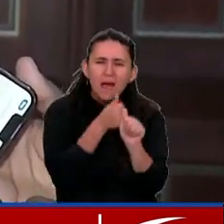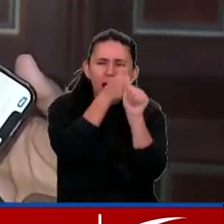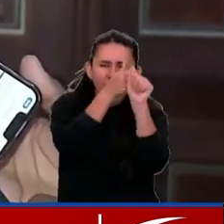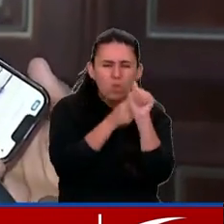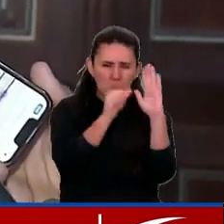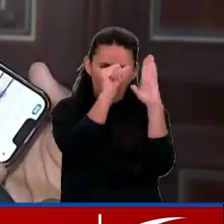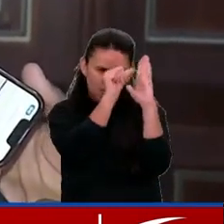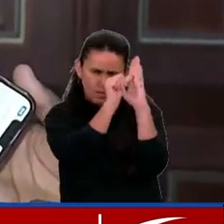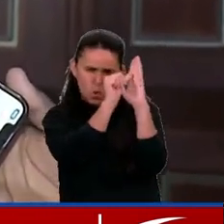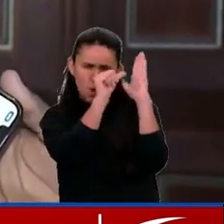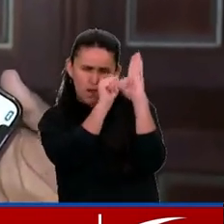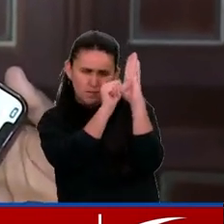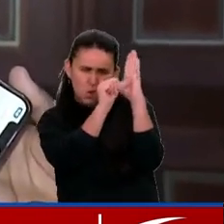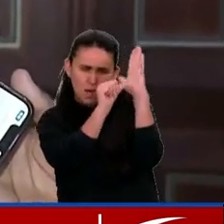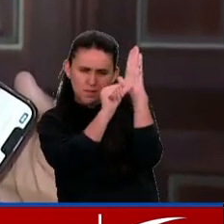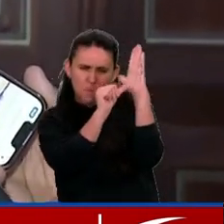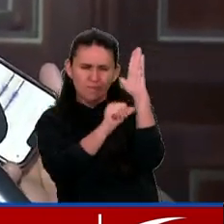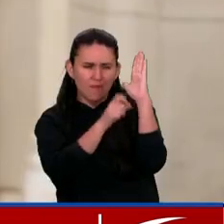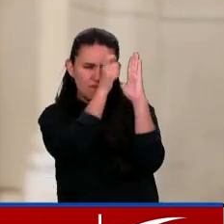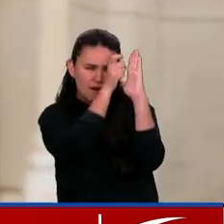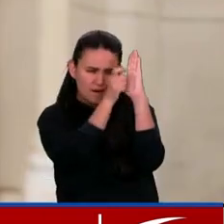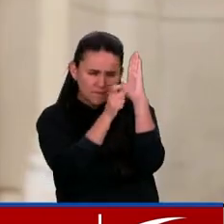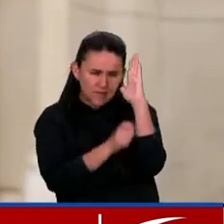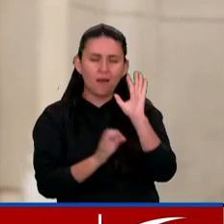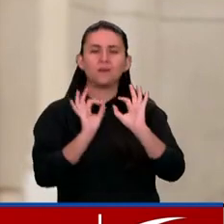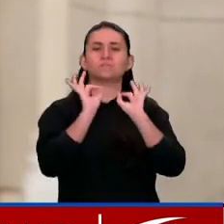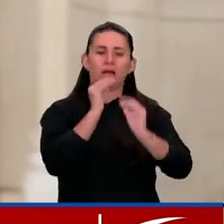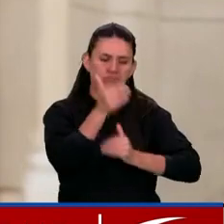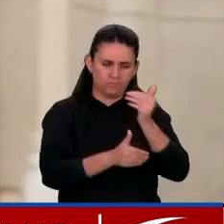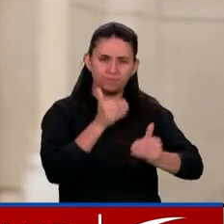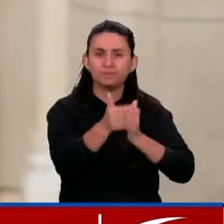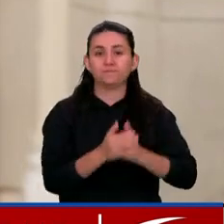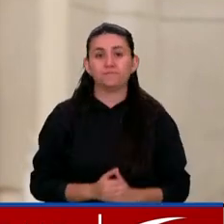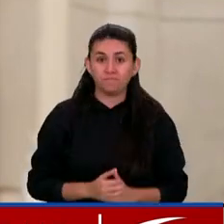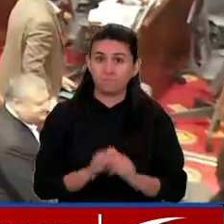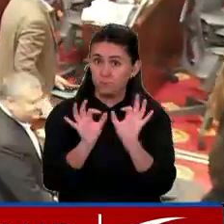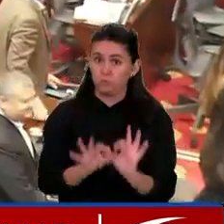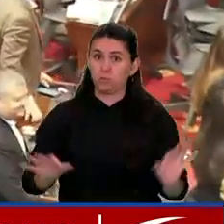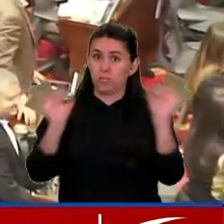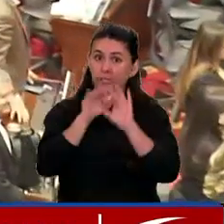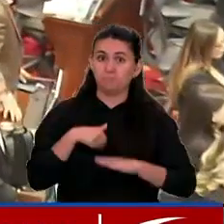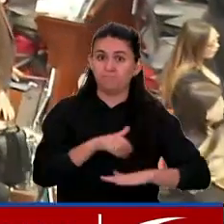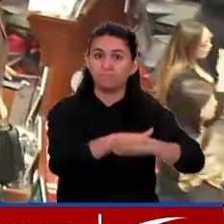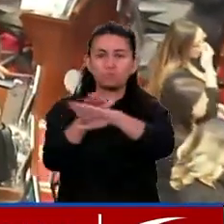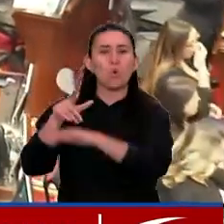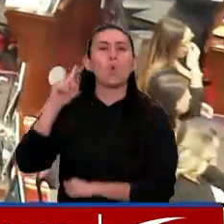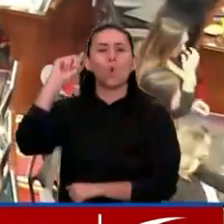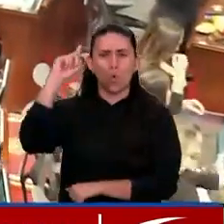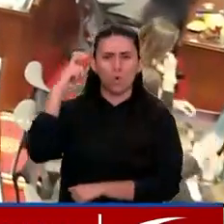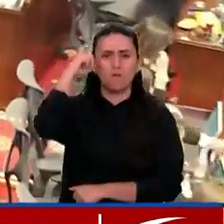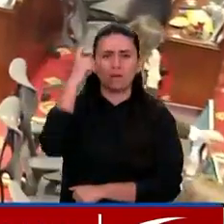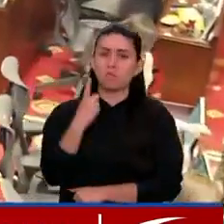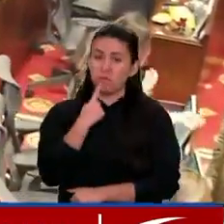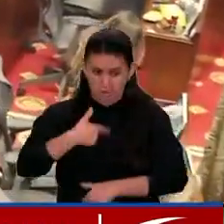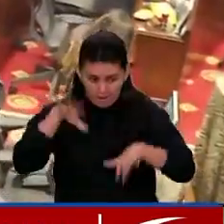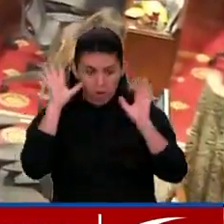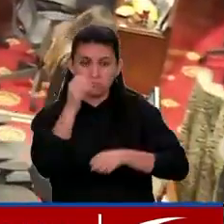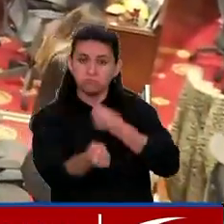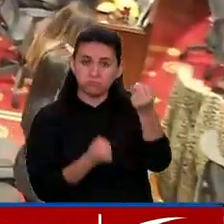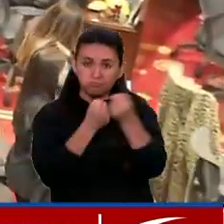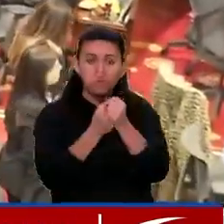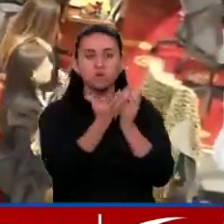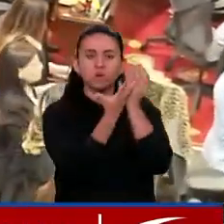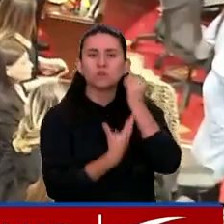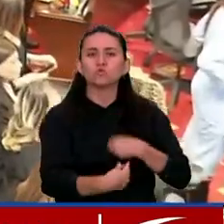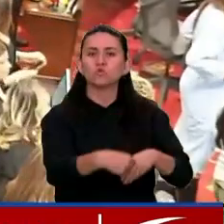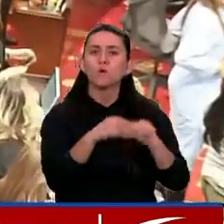artículo, de cada punto de la reforma a la salud. Importante decir que el gobierno ha apoyado la creación de esta subcomisión, pero ha